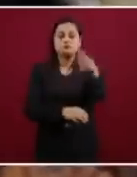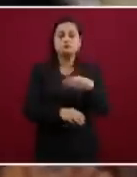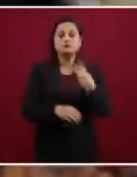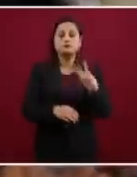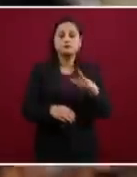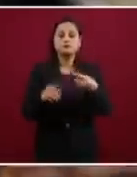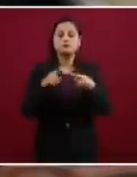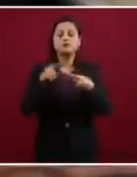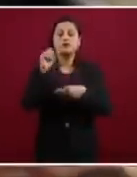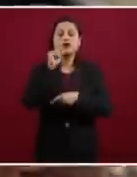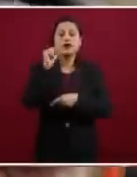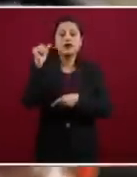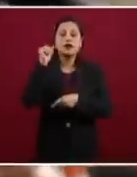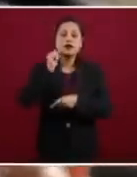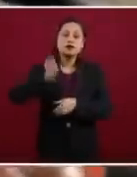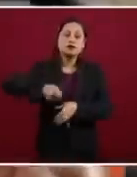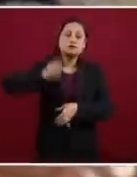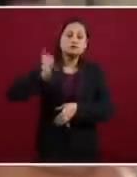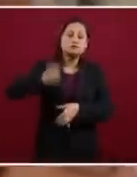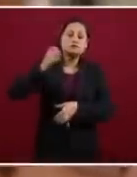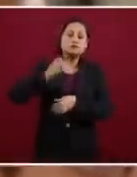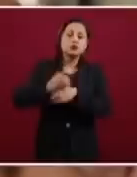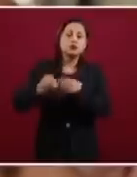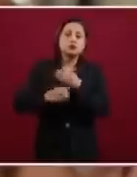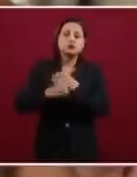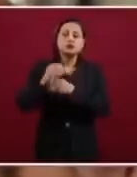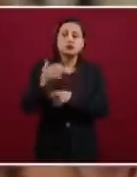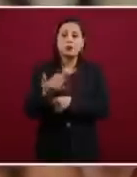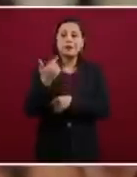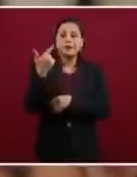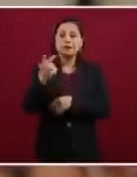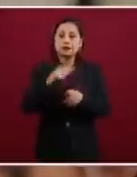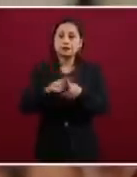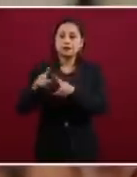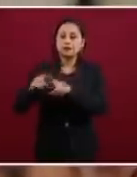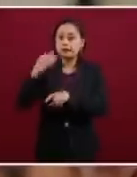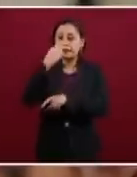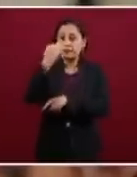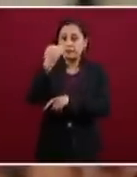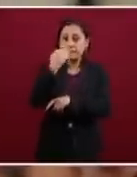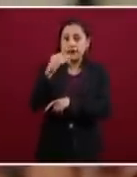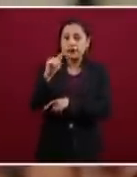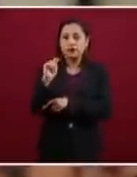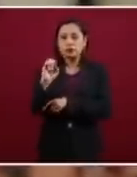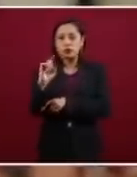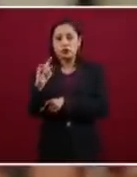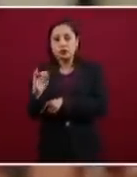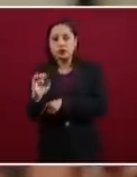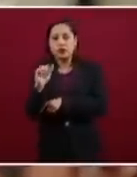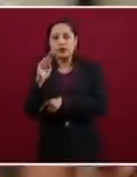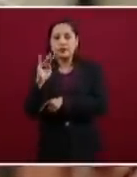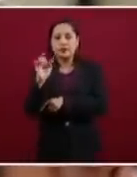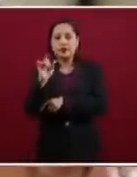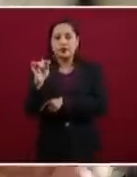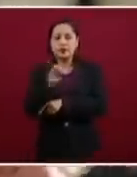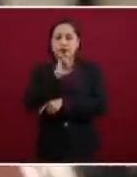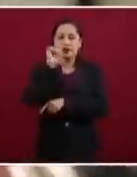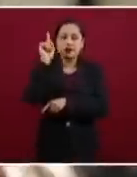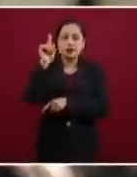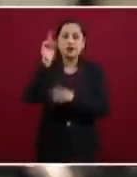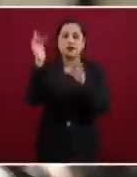57 objetos olmecas mayas y mexicas y teotihuacanos en francia